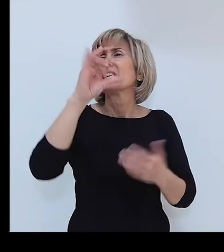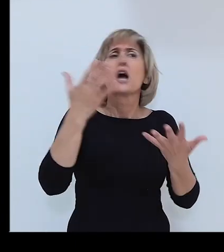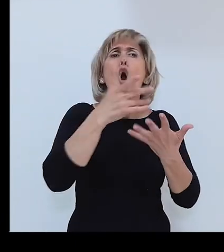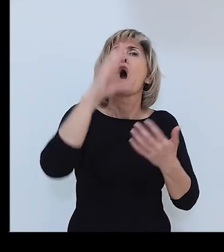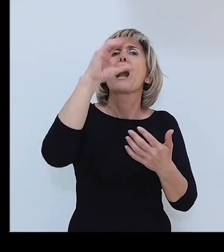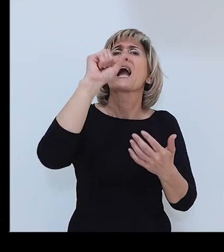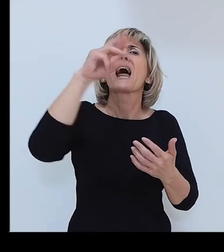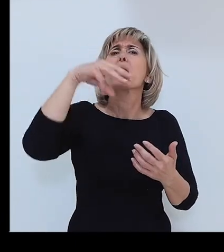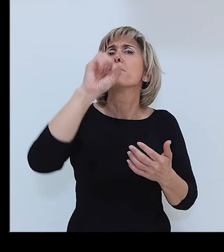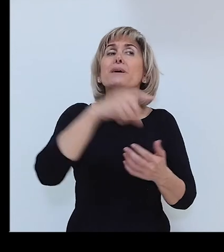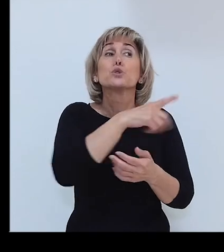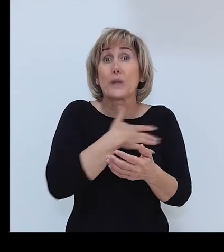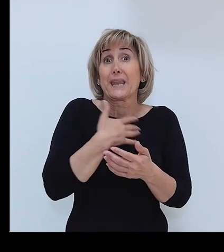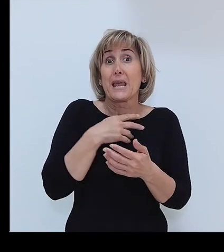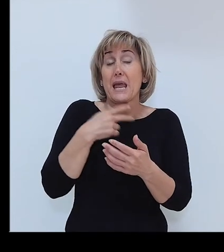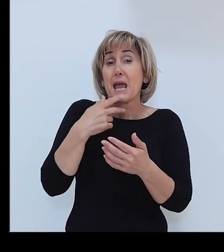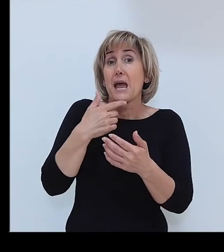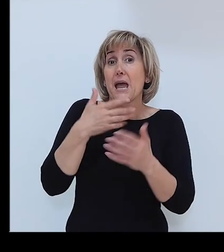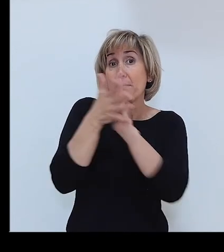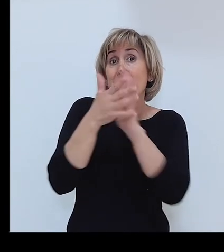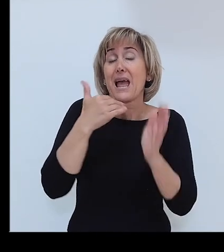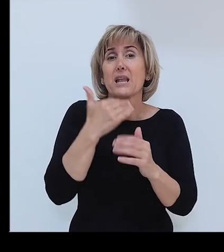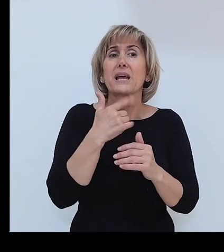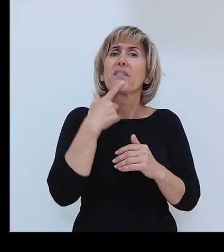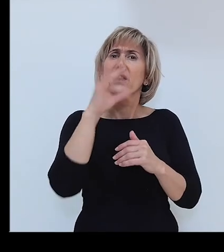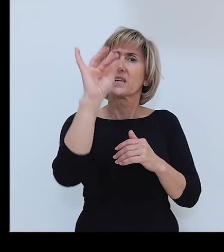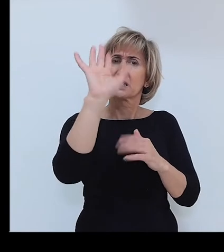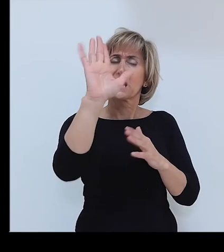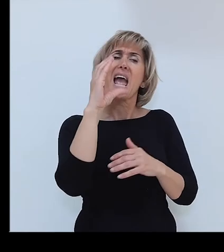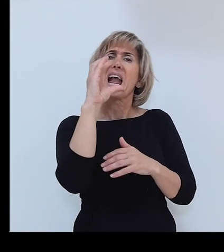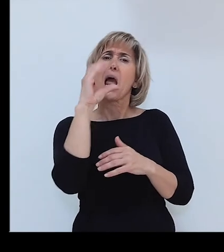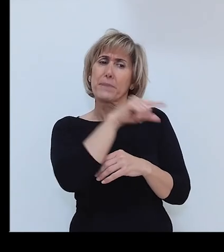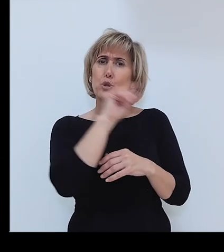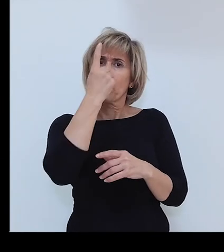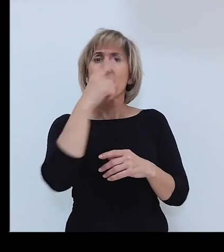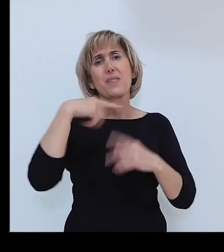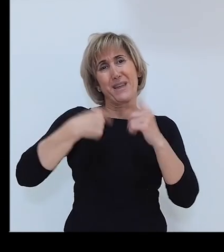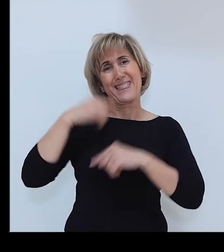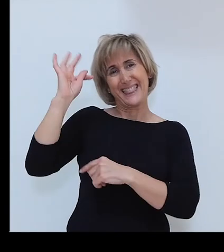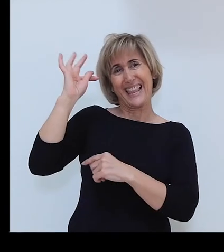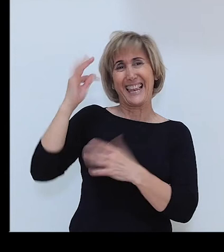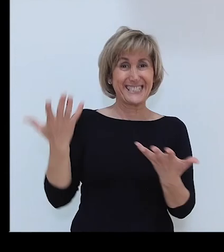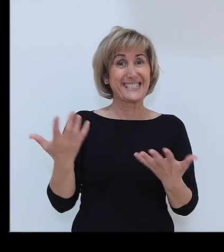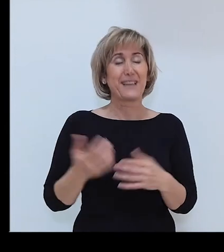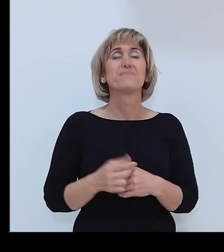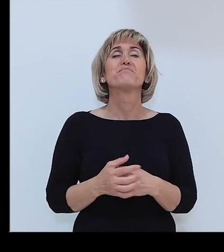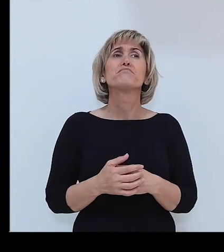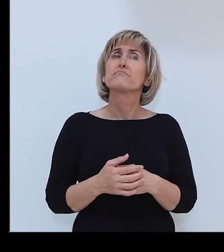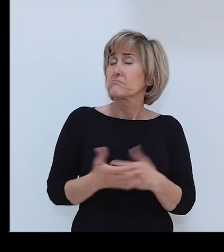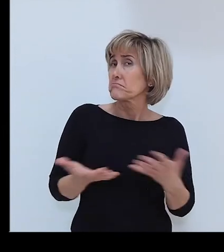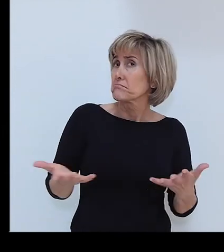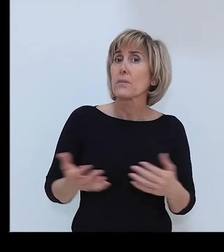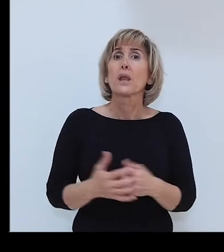parecido a estas cuestiones importantes. Pues Teresa, ¿tú quieres decir algo, Carmen? Sí, habla tú,